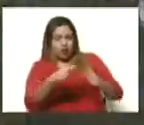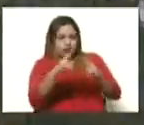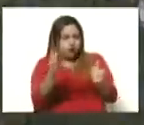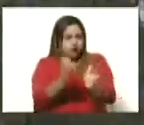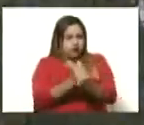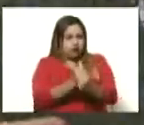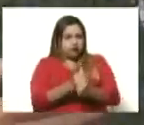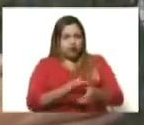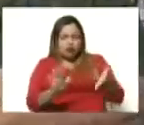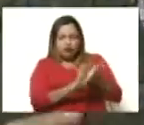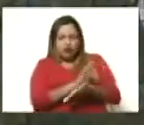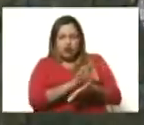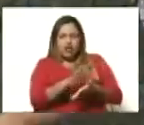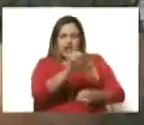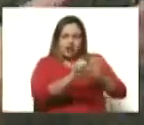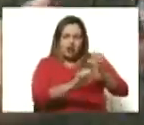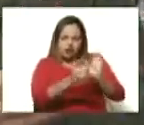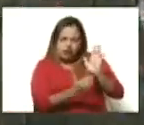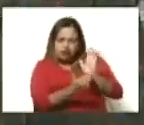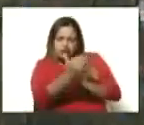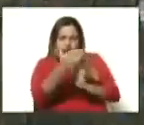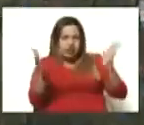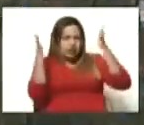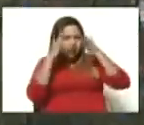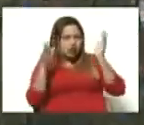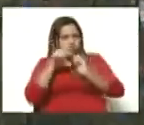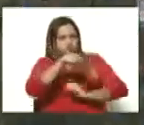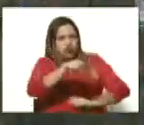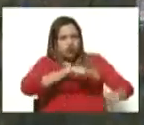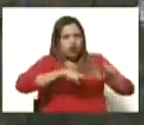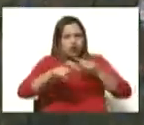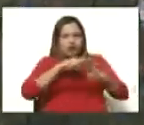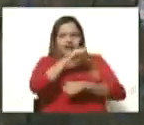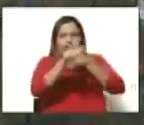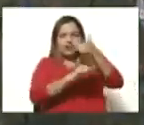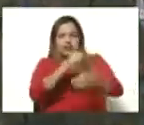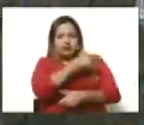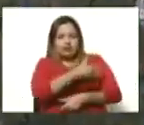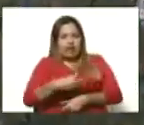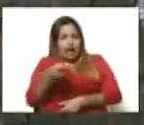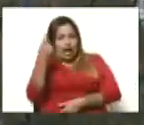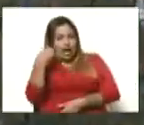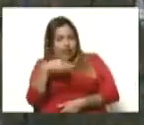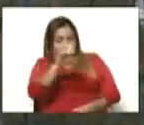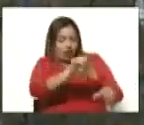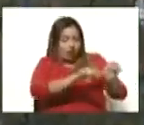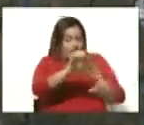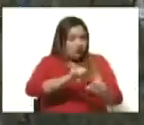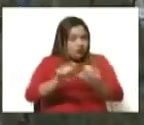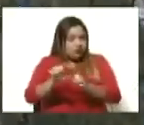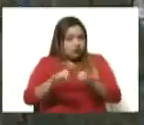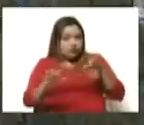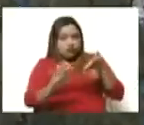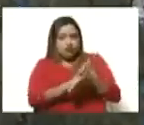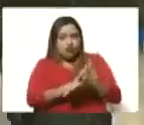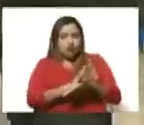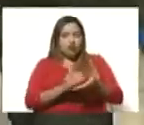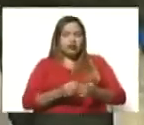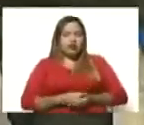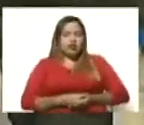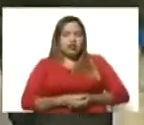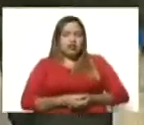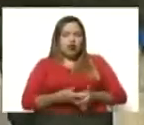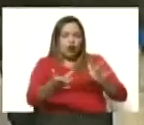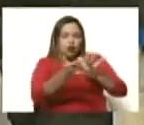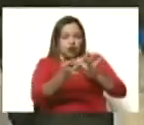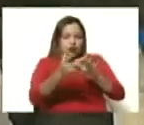en las mediciones que se efectuaron con la instrucción suya, la coordinación de la vicepresidenta, ayer se hicieron mediciones desde el punto de vista geodésico, conectados